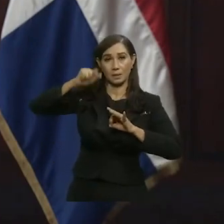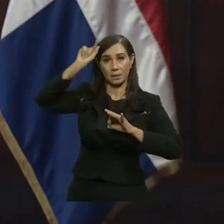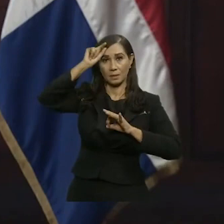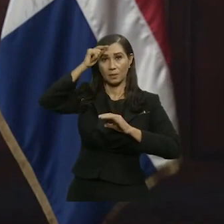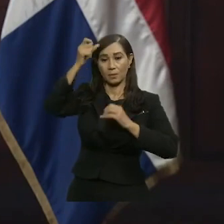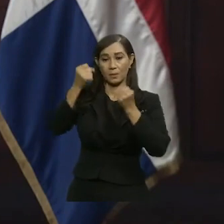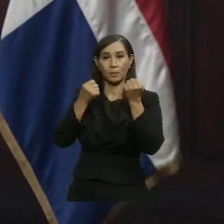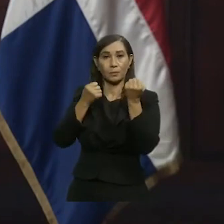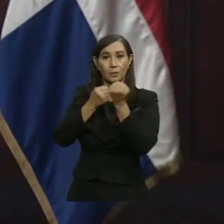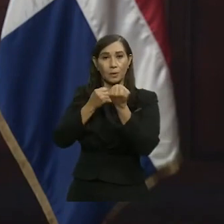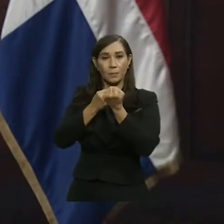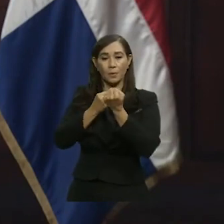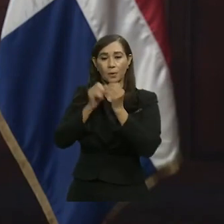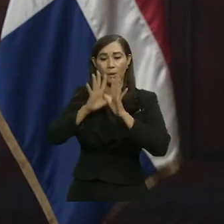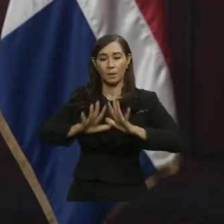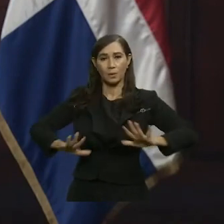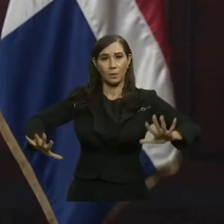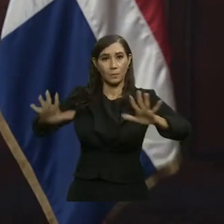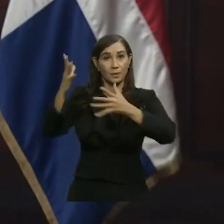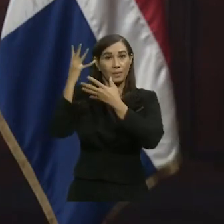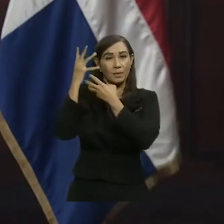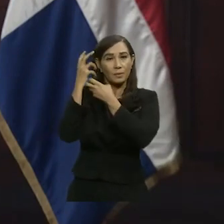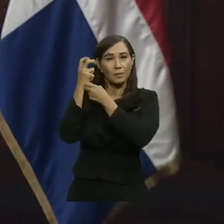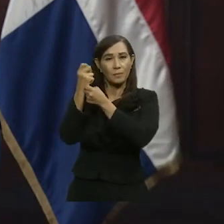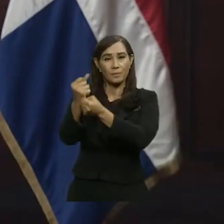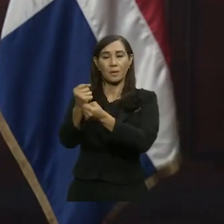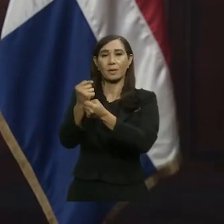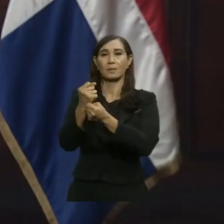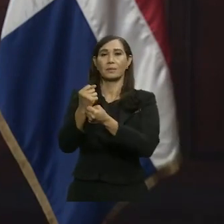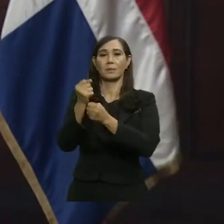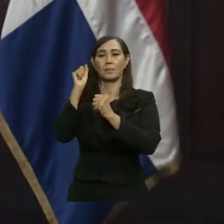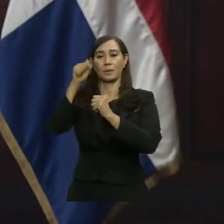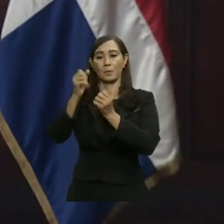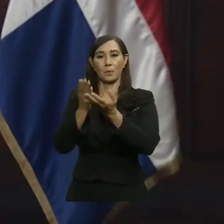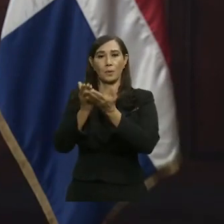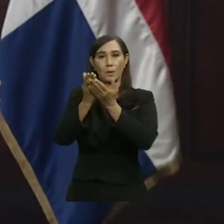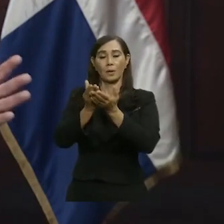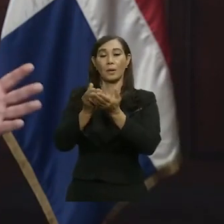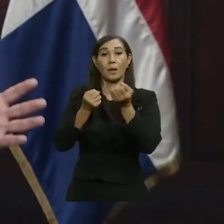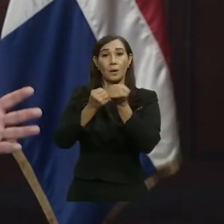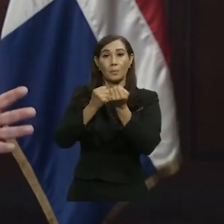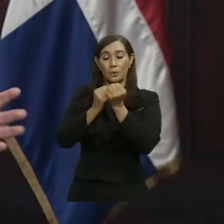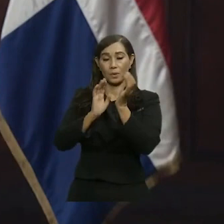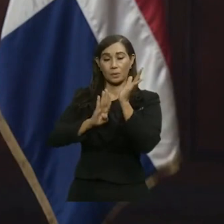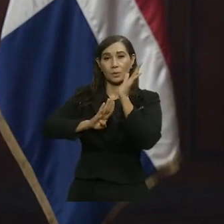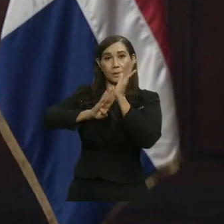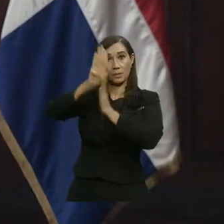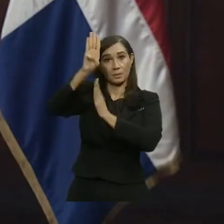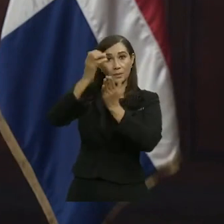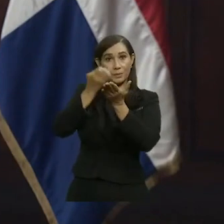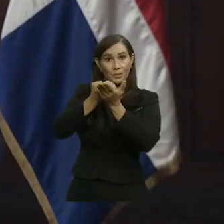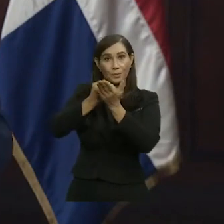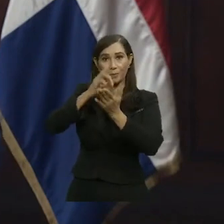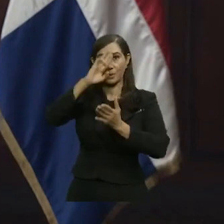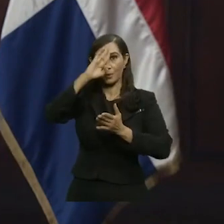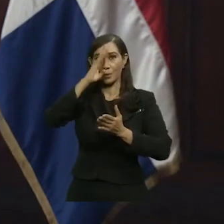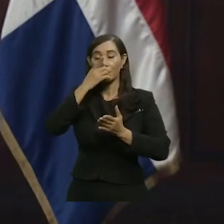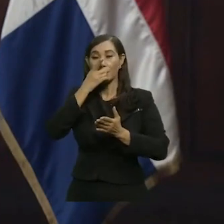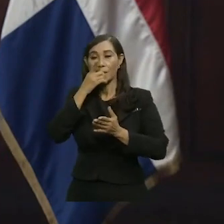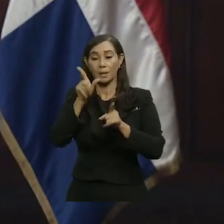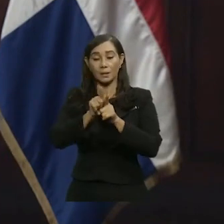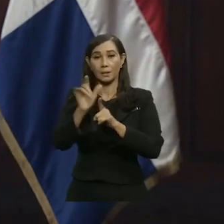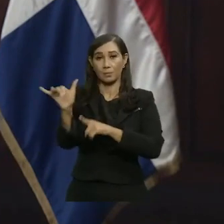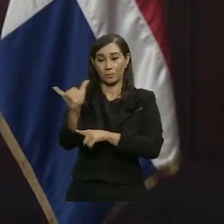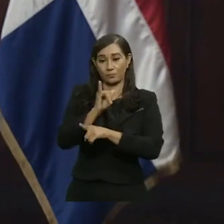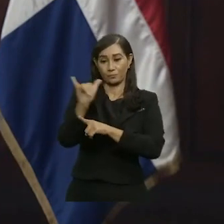un ambiente de confianza que permita llevar a cabo las inversiones en curso, aportando al crecimiento económico del país y, de igual